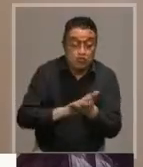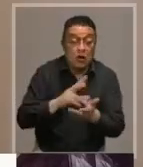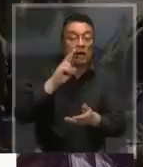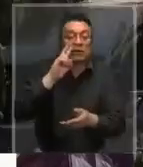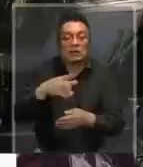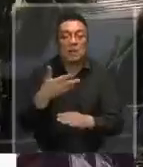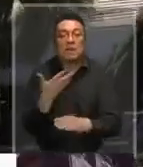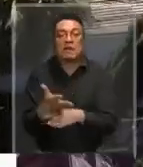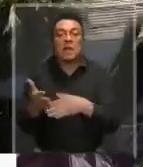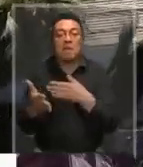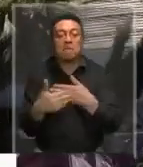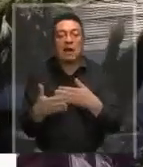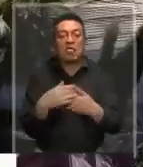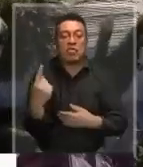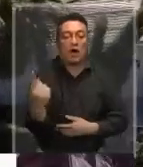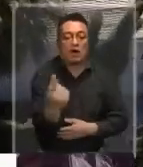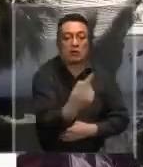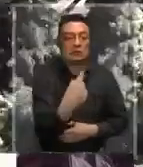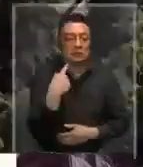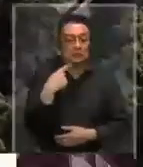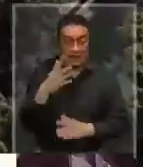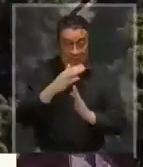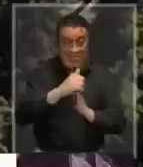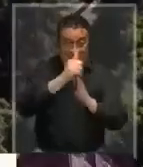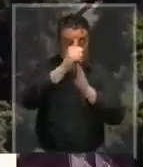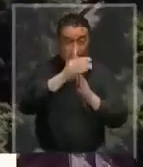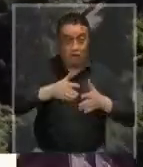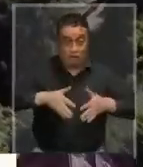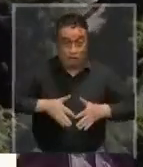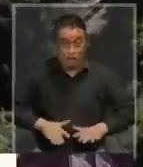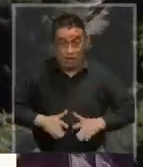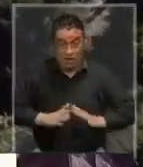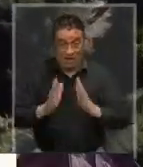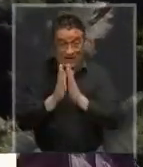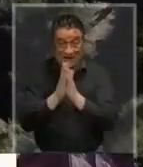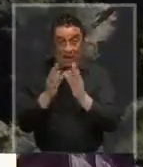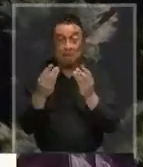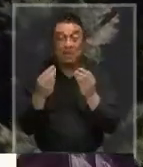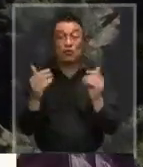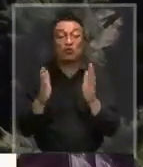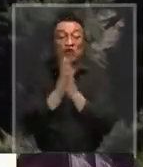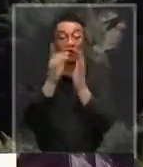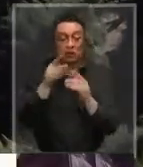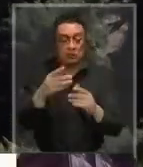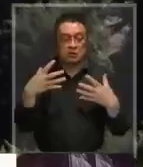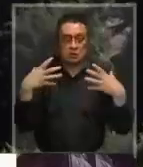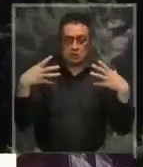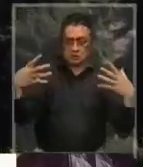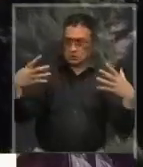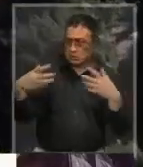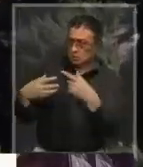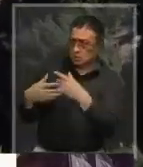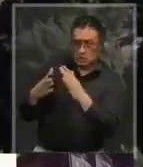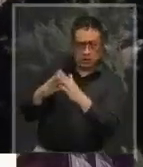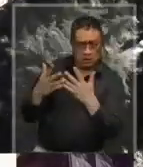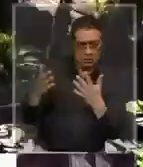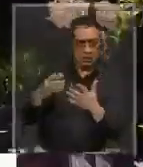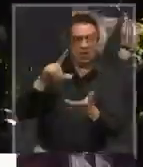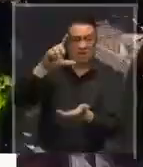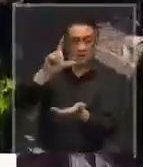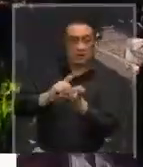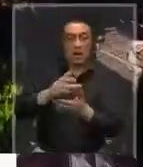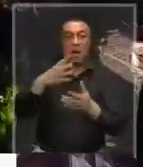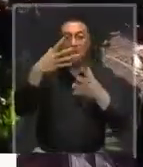víctimas el líder fundador de la iglesia del Espíritu Santo contaba con un templo imponente conocido como la catedral de